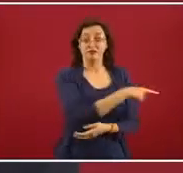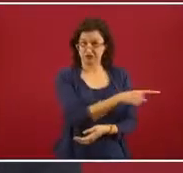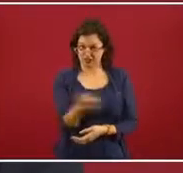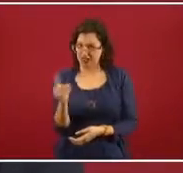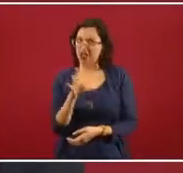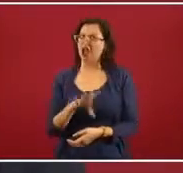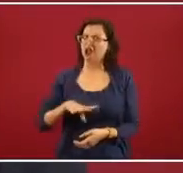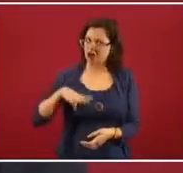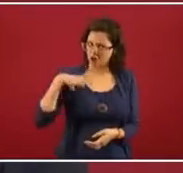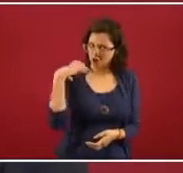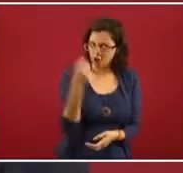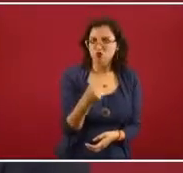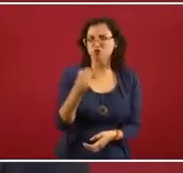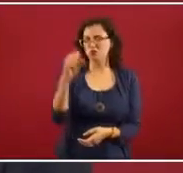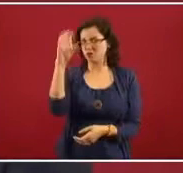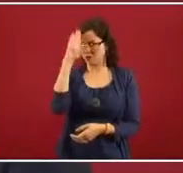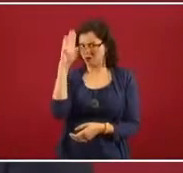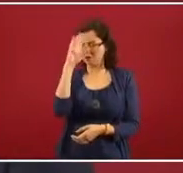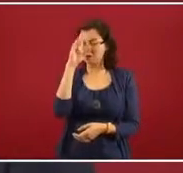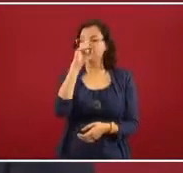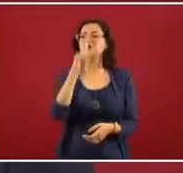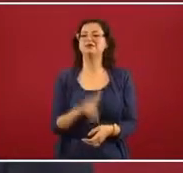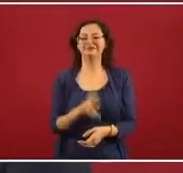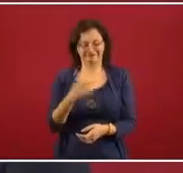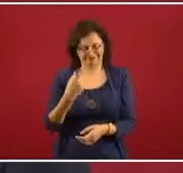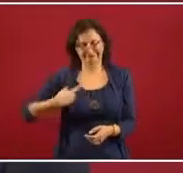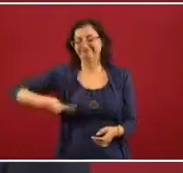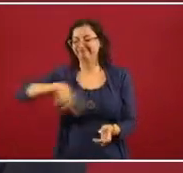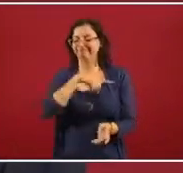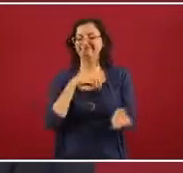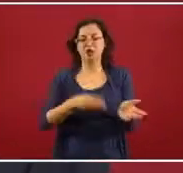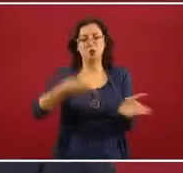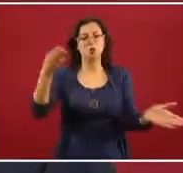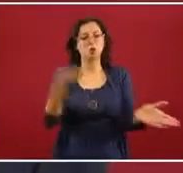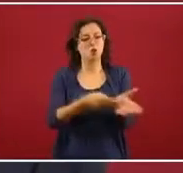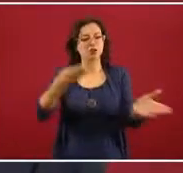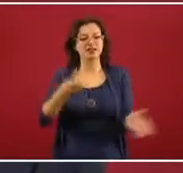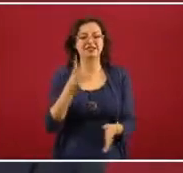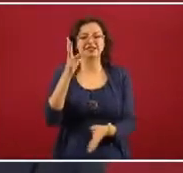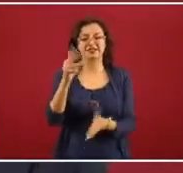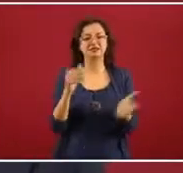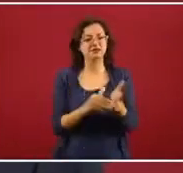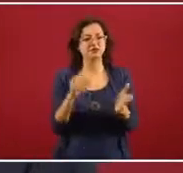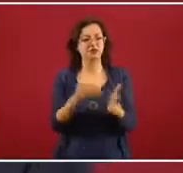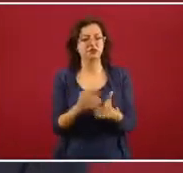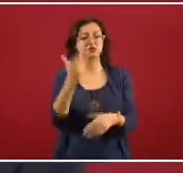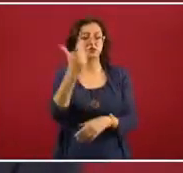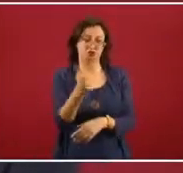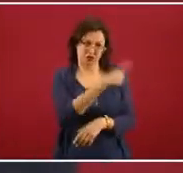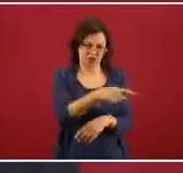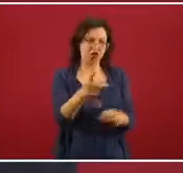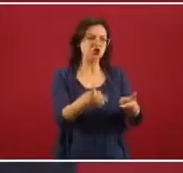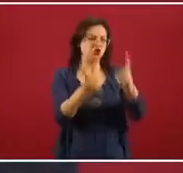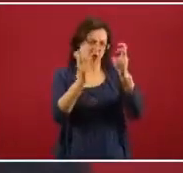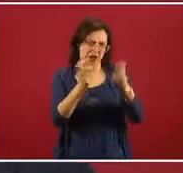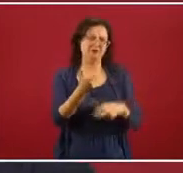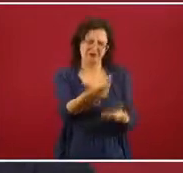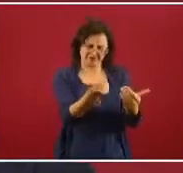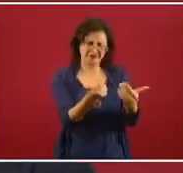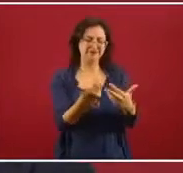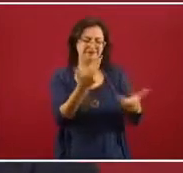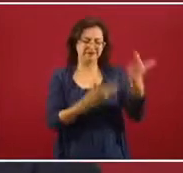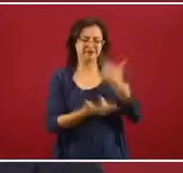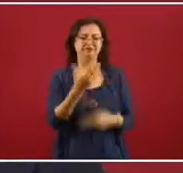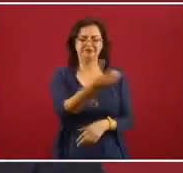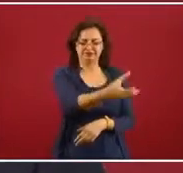de gandallas, les vamos a imponer una multa de 3 millones de pesos para que lo que se roban, lo que abusen, lo tengan que devolver,